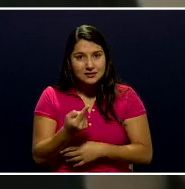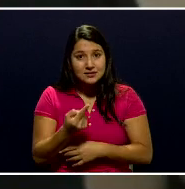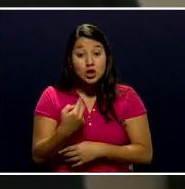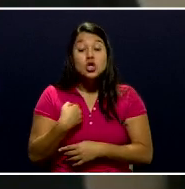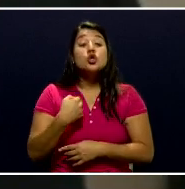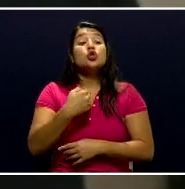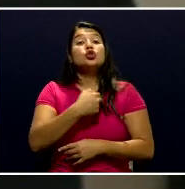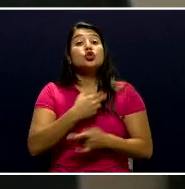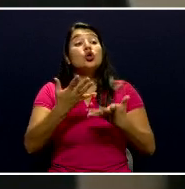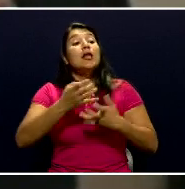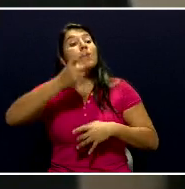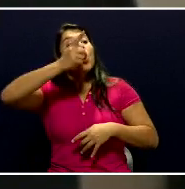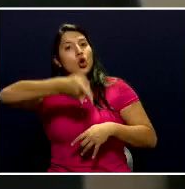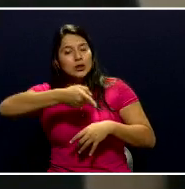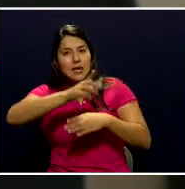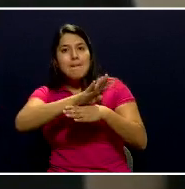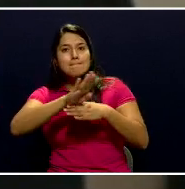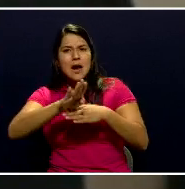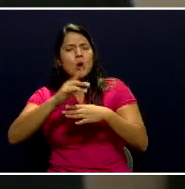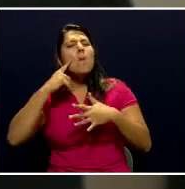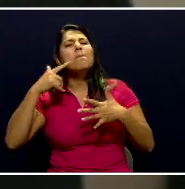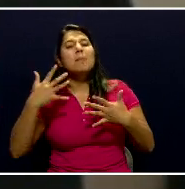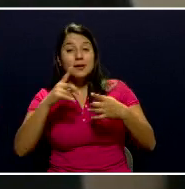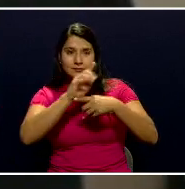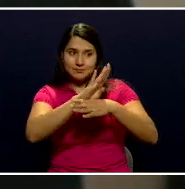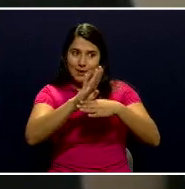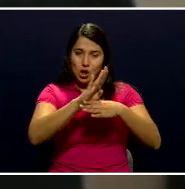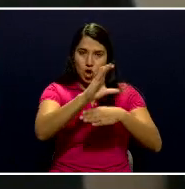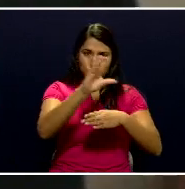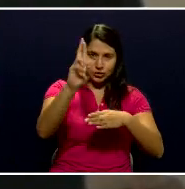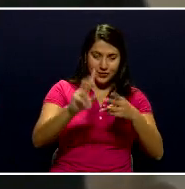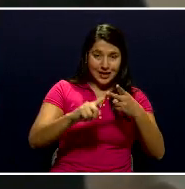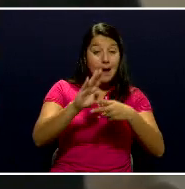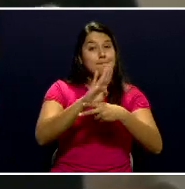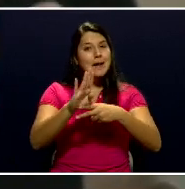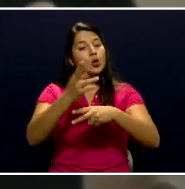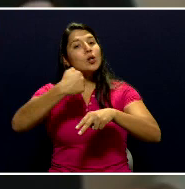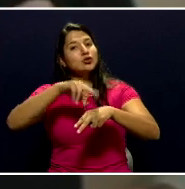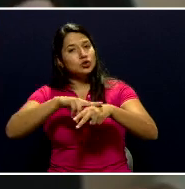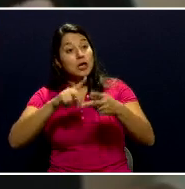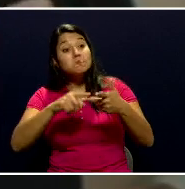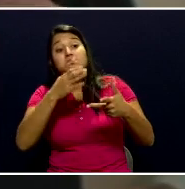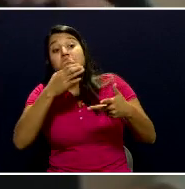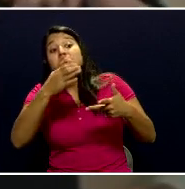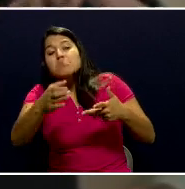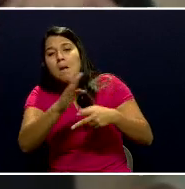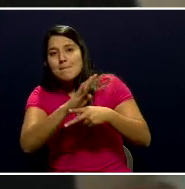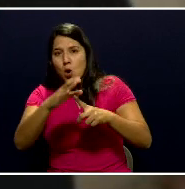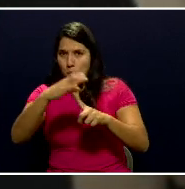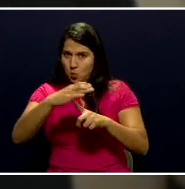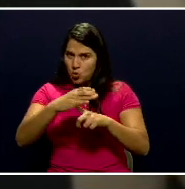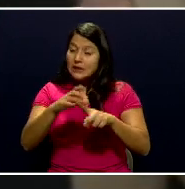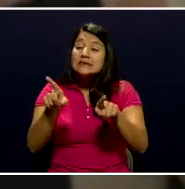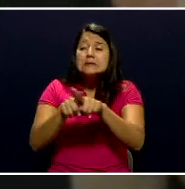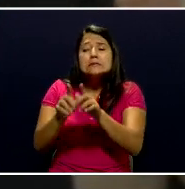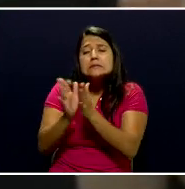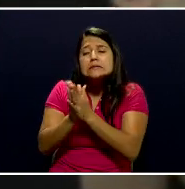ordena para que se disminuyan las tasas de interés según las condiciones de cada crédito.